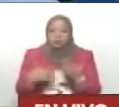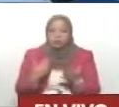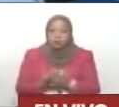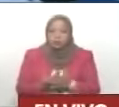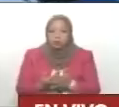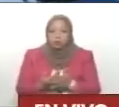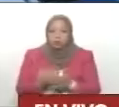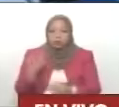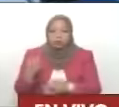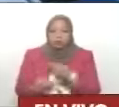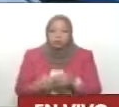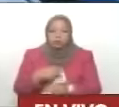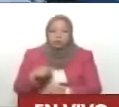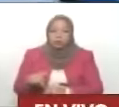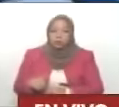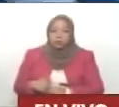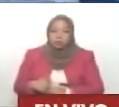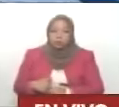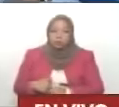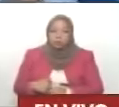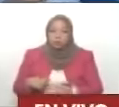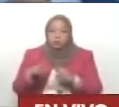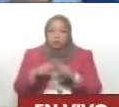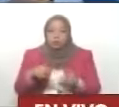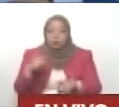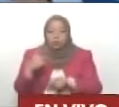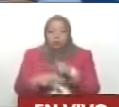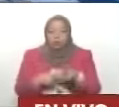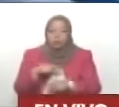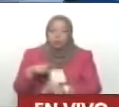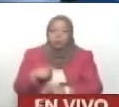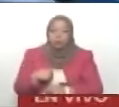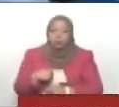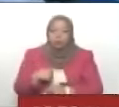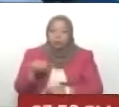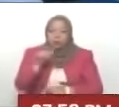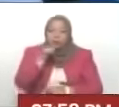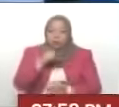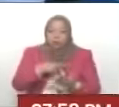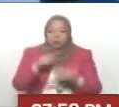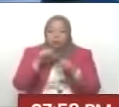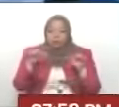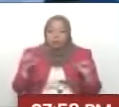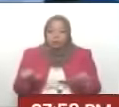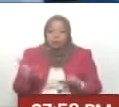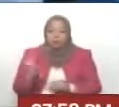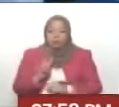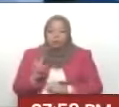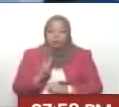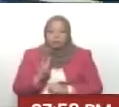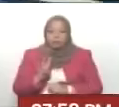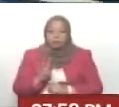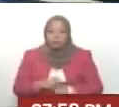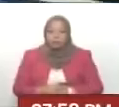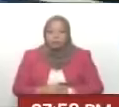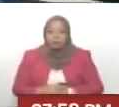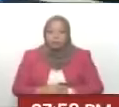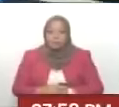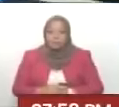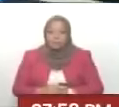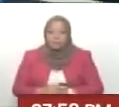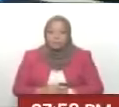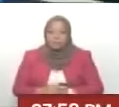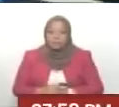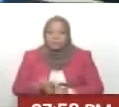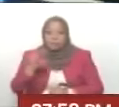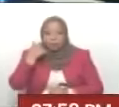a las redes. Todas las redes que existen y todas las plataformas. ¿Usted sabe lo que se ha logrado con eso, presidente? Tenemos unas láminas